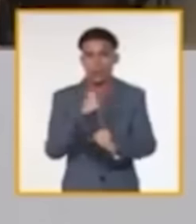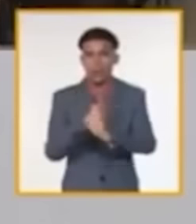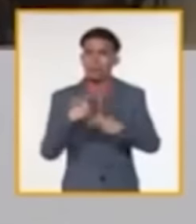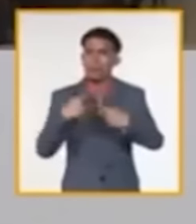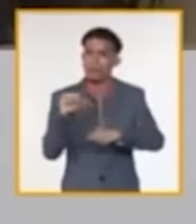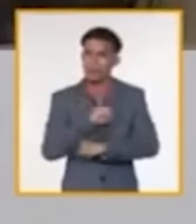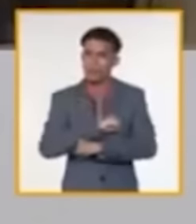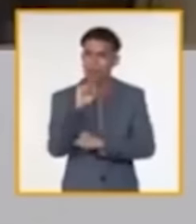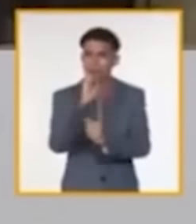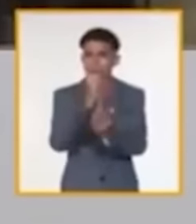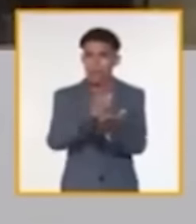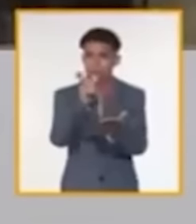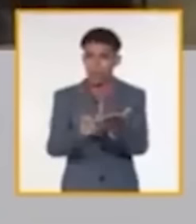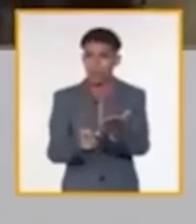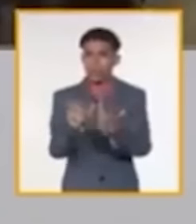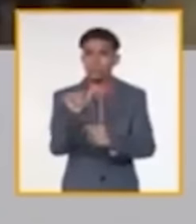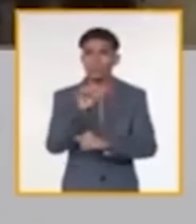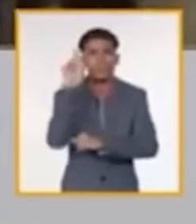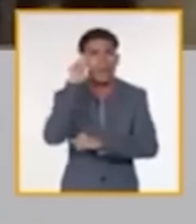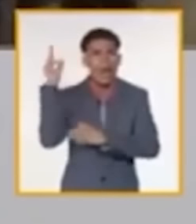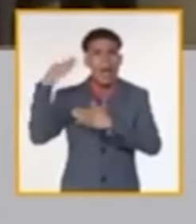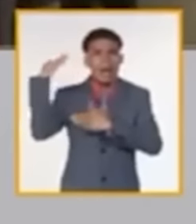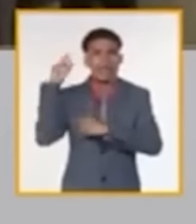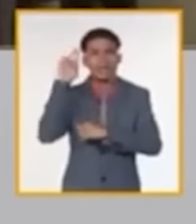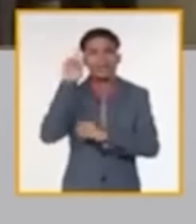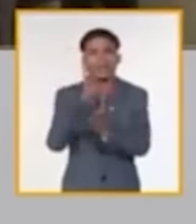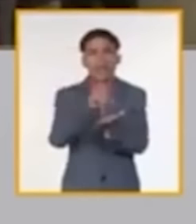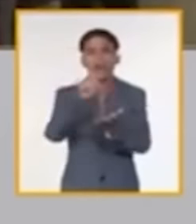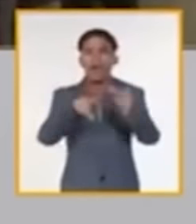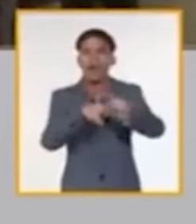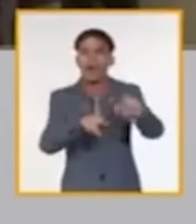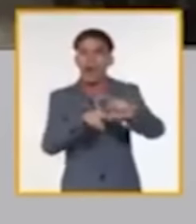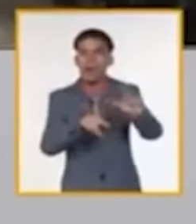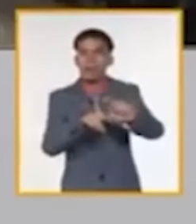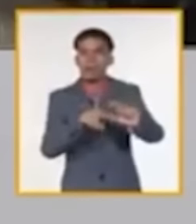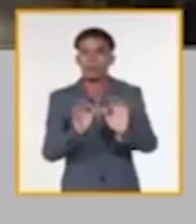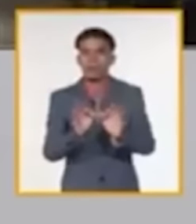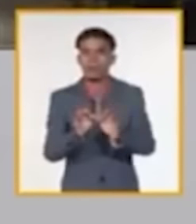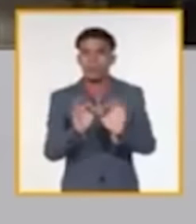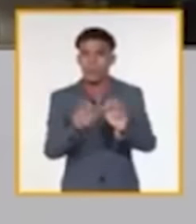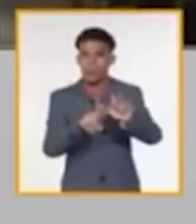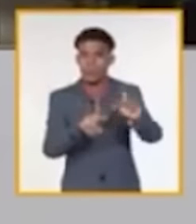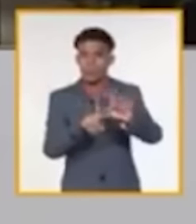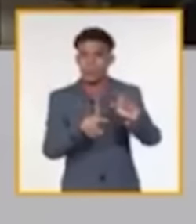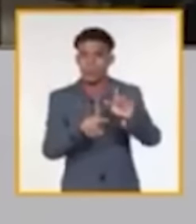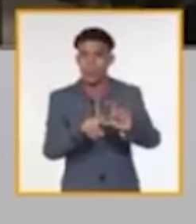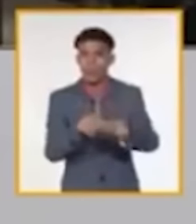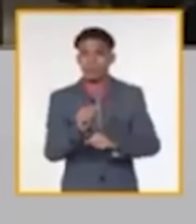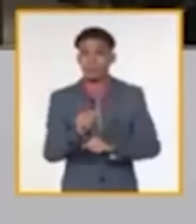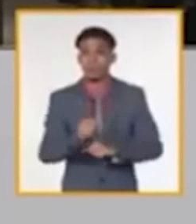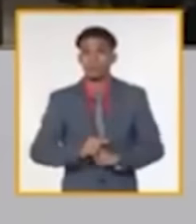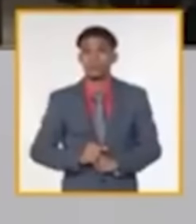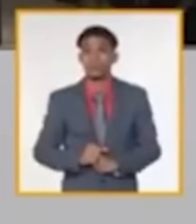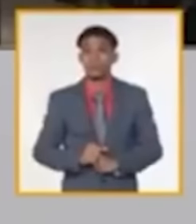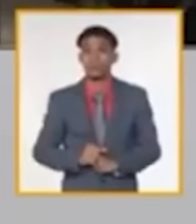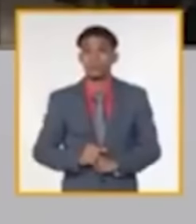Estamos retomando lo de nuestros tiempos de la escuela al campo, pero una escuela al campo diferente, donde el estudiante se sienta vinculado a tareas de